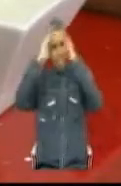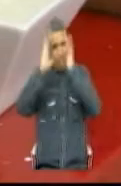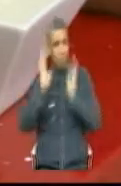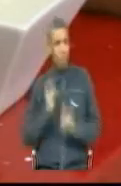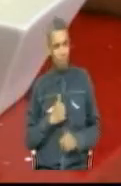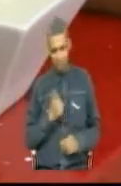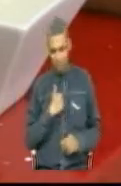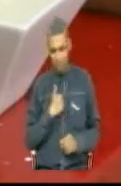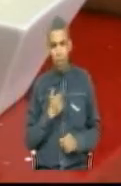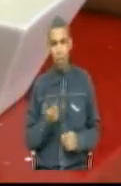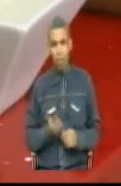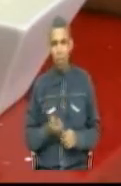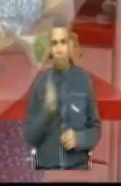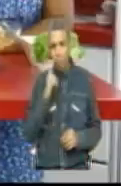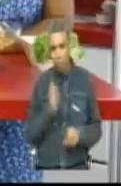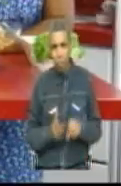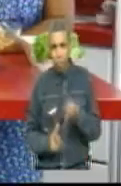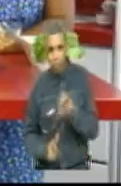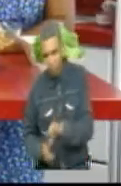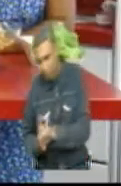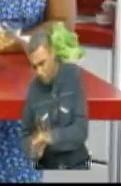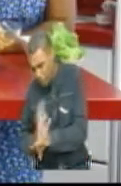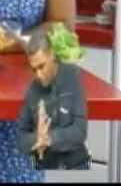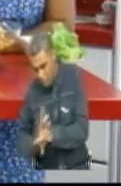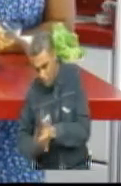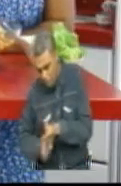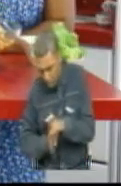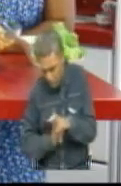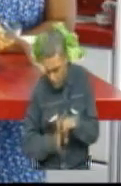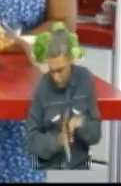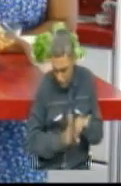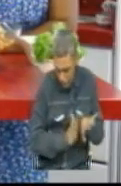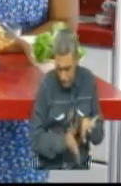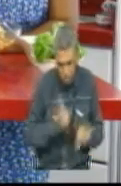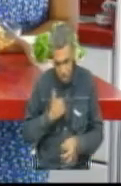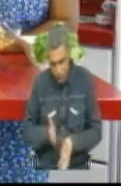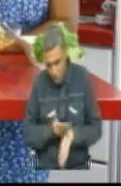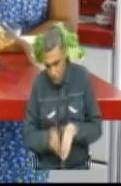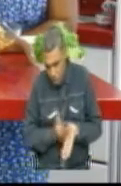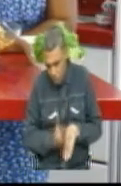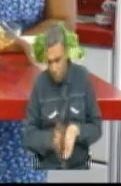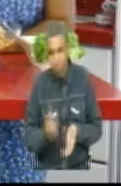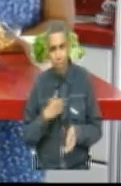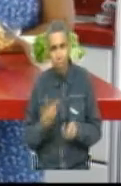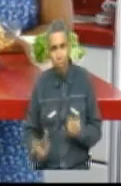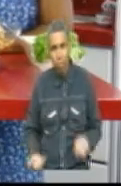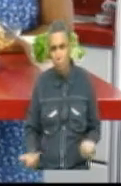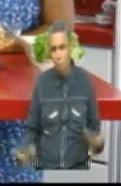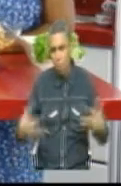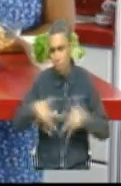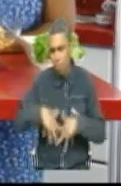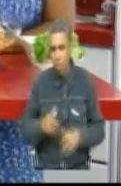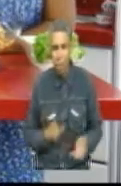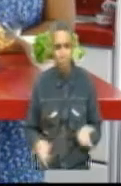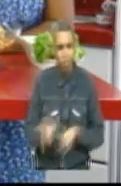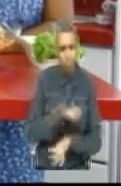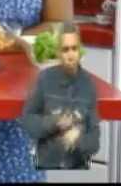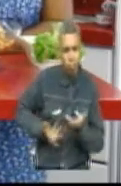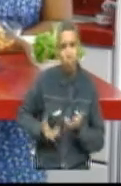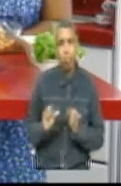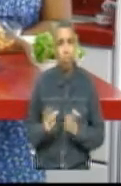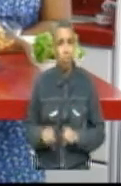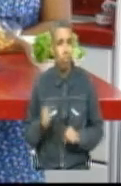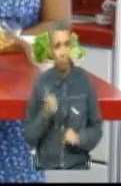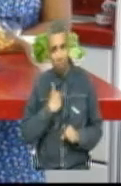bases anti papa no entrar empezó como adivinar cuándo y le doy el plato ministra de televisión y un banco tanto dijo o sea